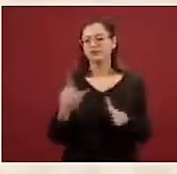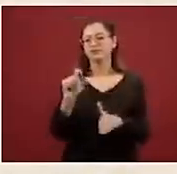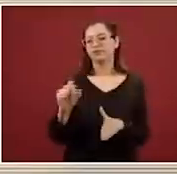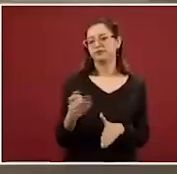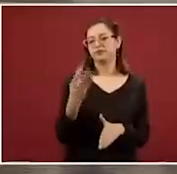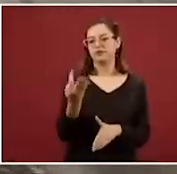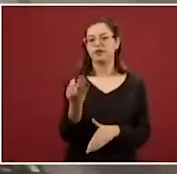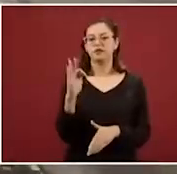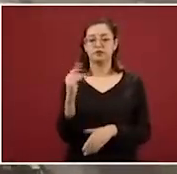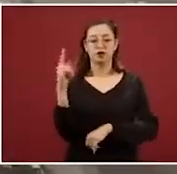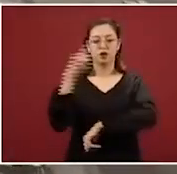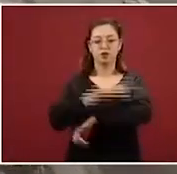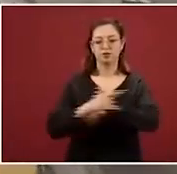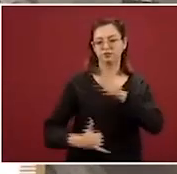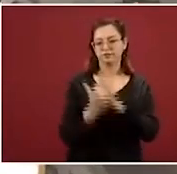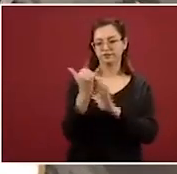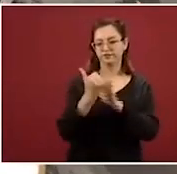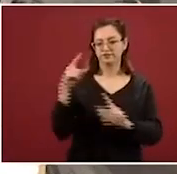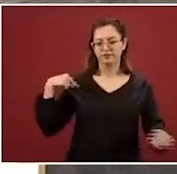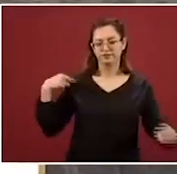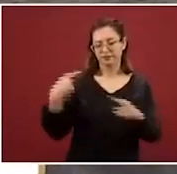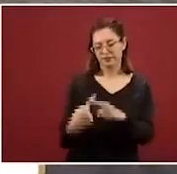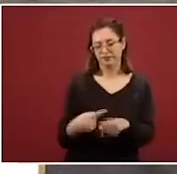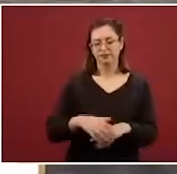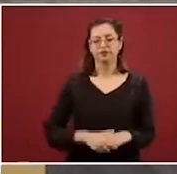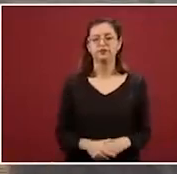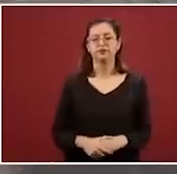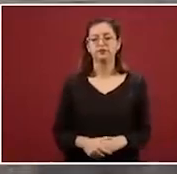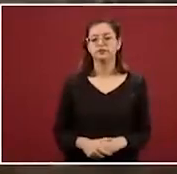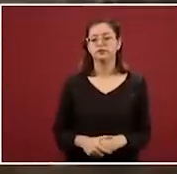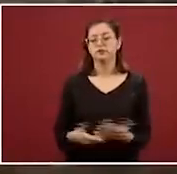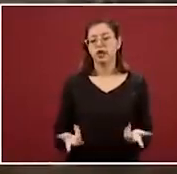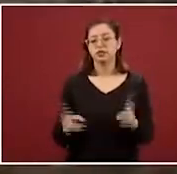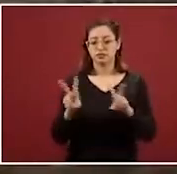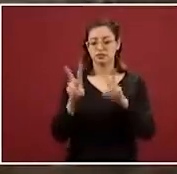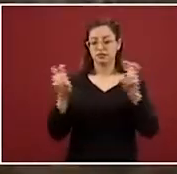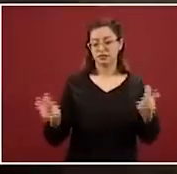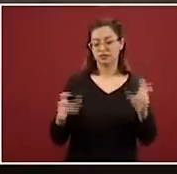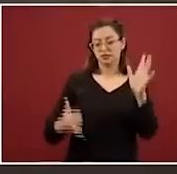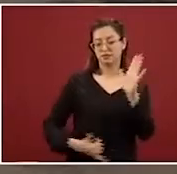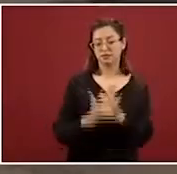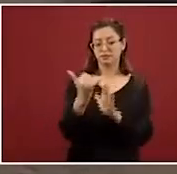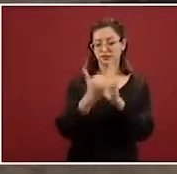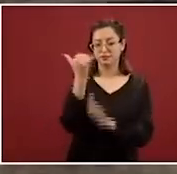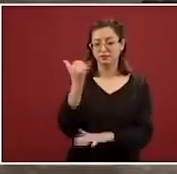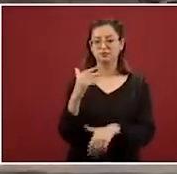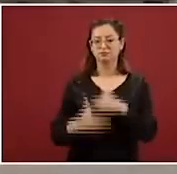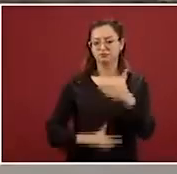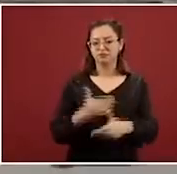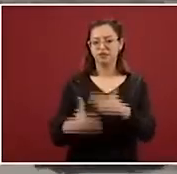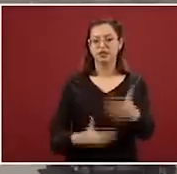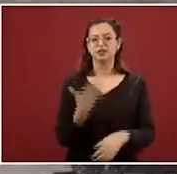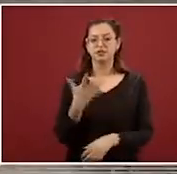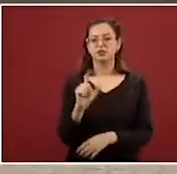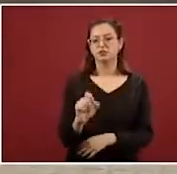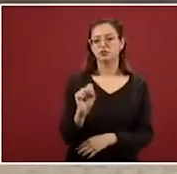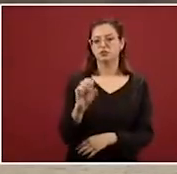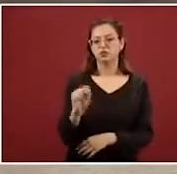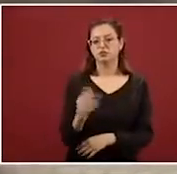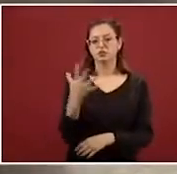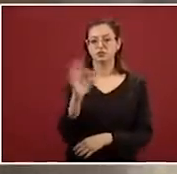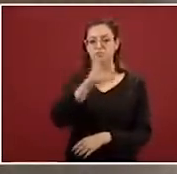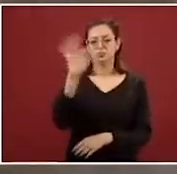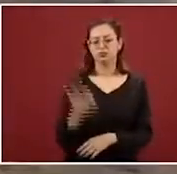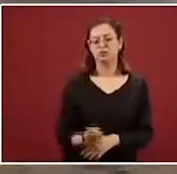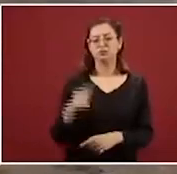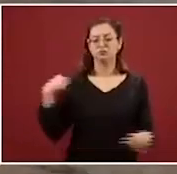de 2020. Con relación a los datos generales de la obra, se tiene un avance del 5.65%